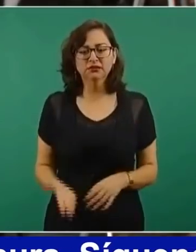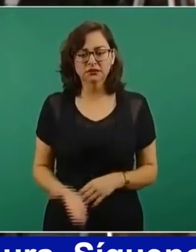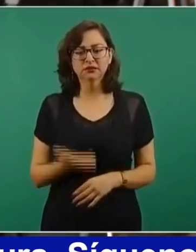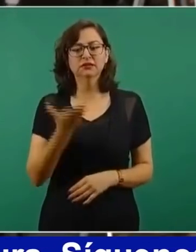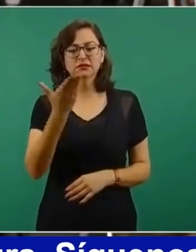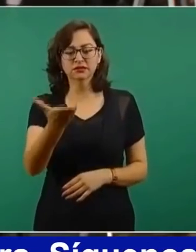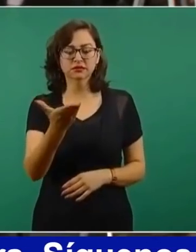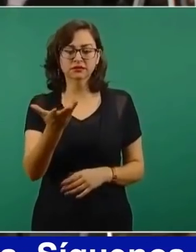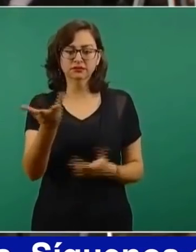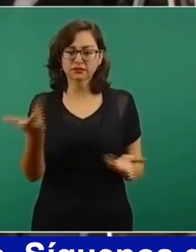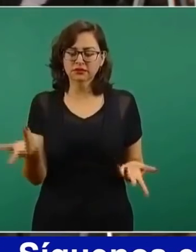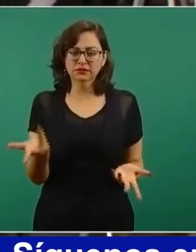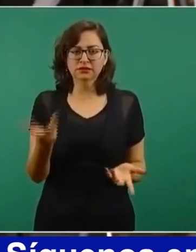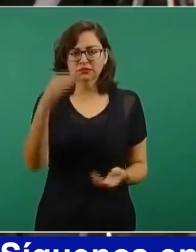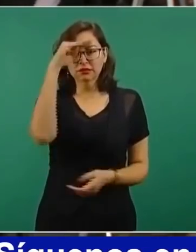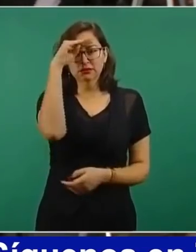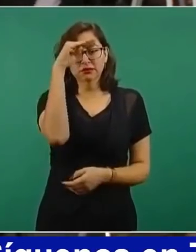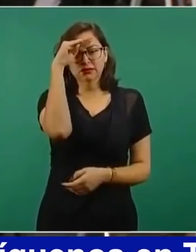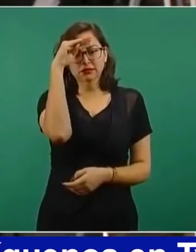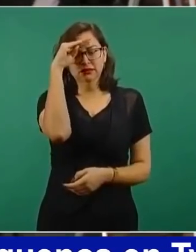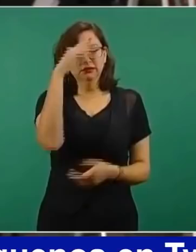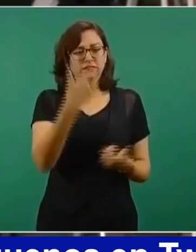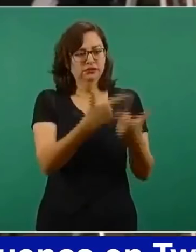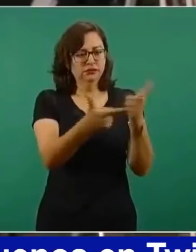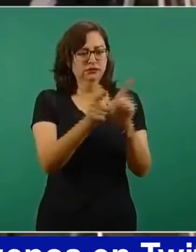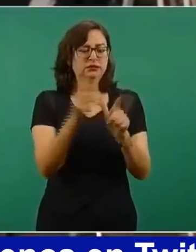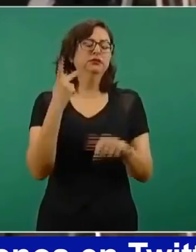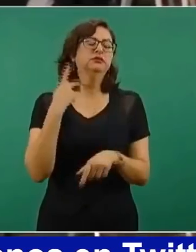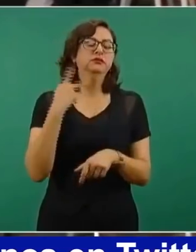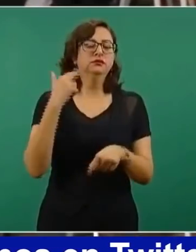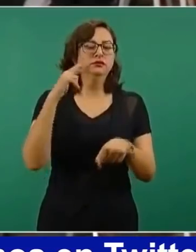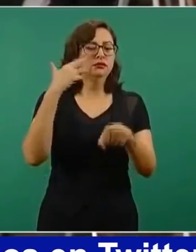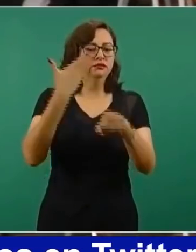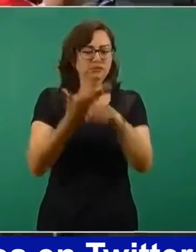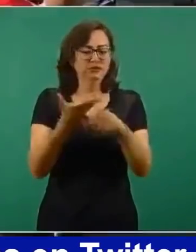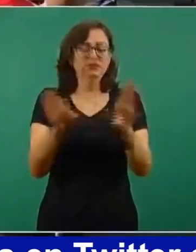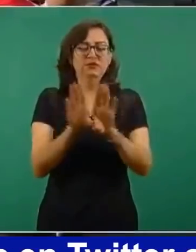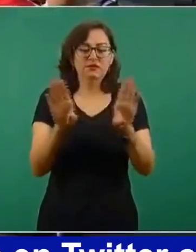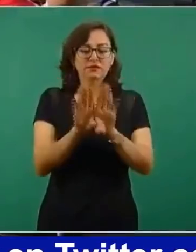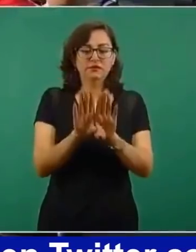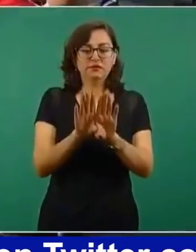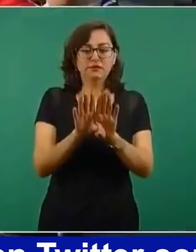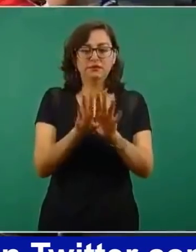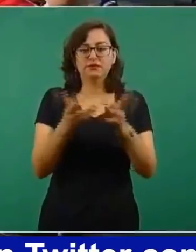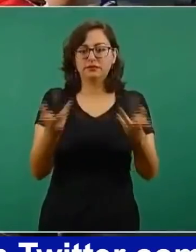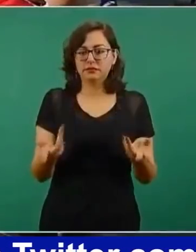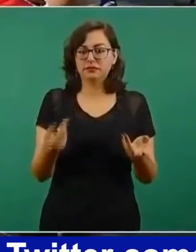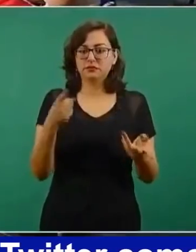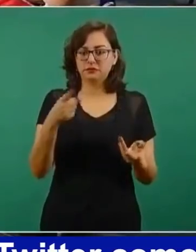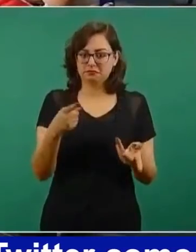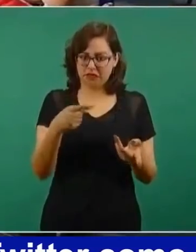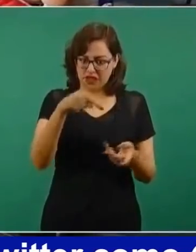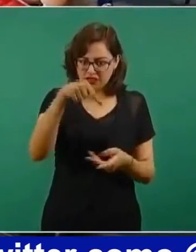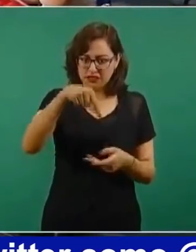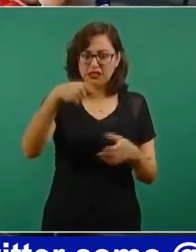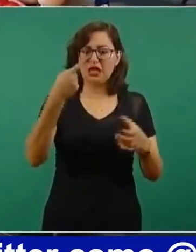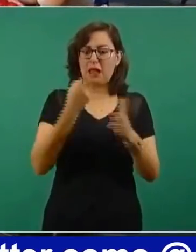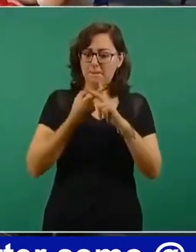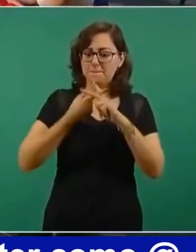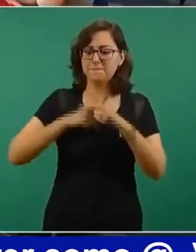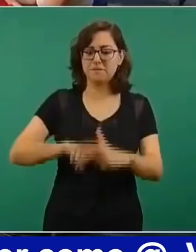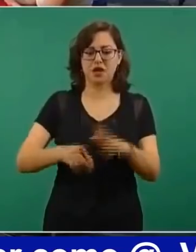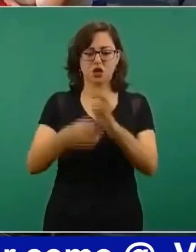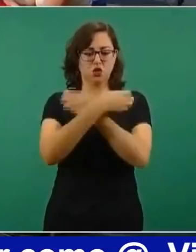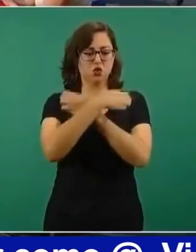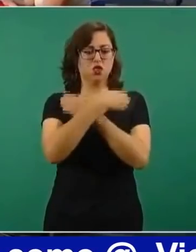debe ser la responsabilidad de los partidos como factores de educación política, de formación hacia